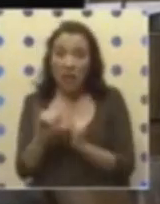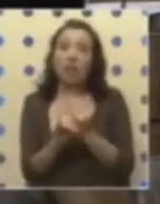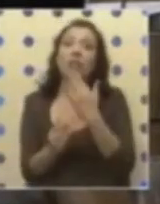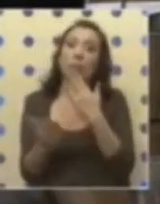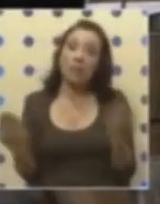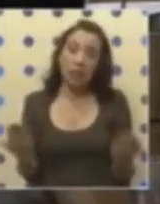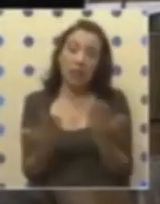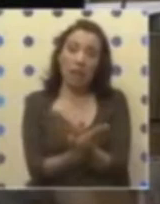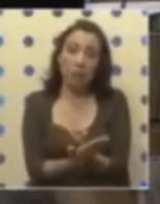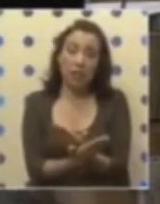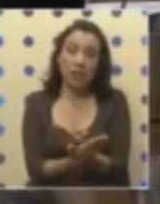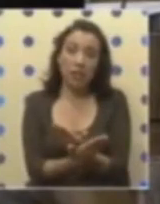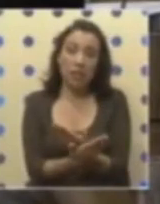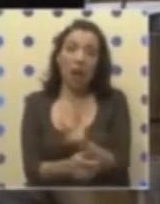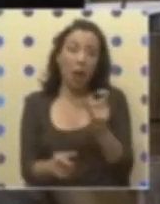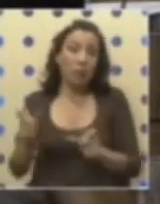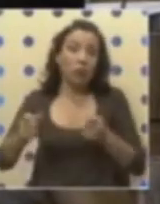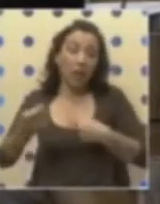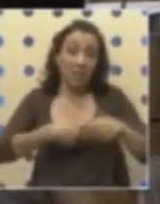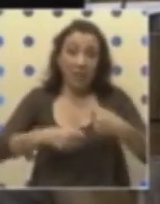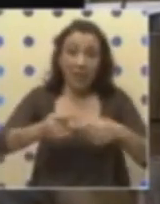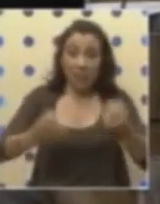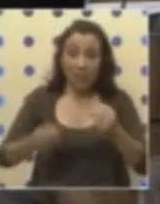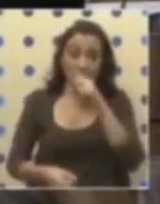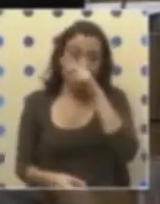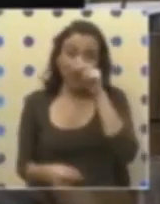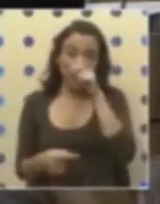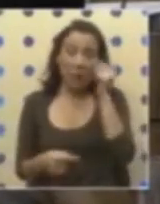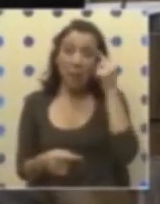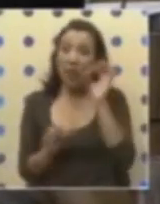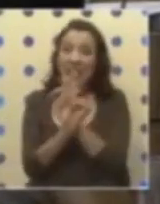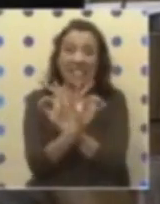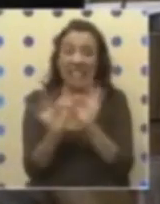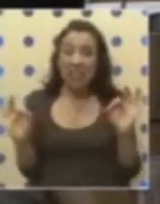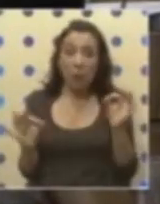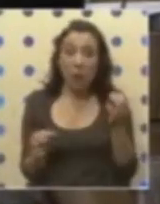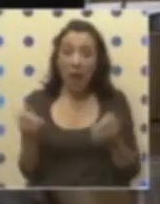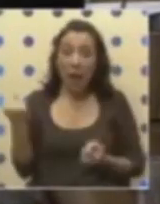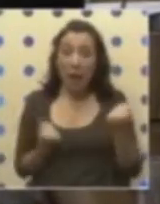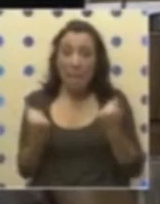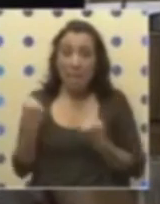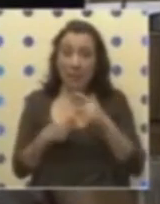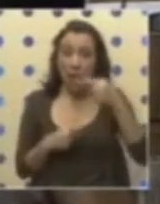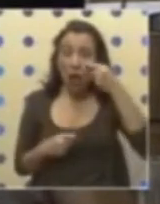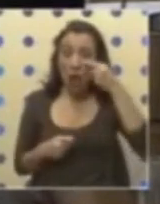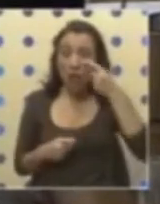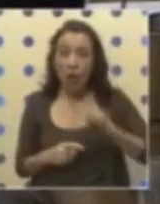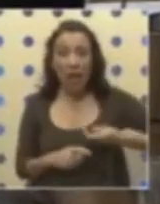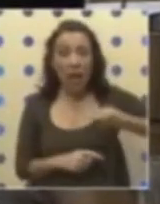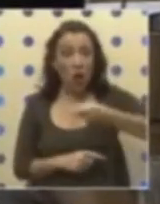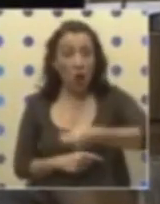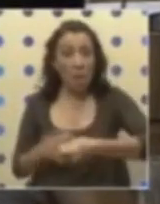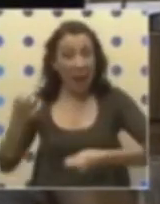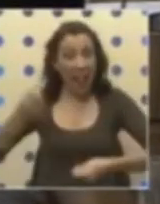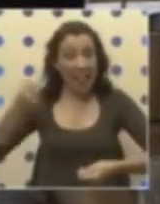traspasa inmediatamente a los productores. Sin embargo, aquí ninguna de las empresas que conocemos y que compran leche